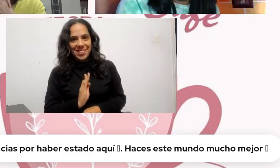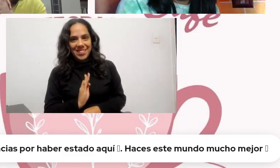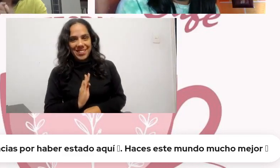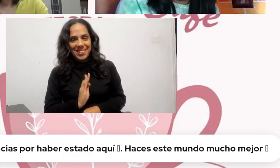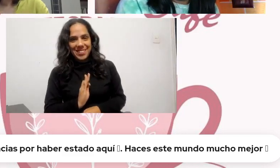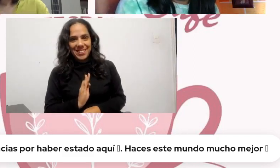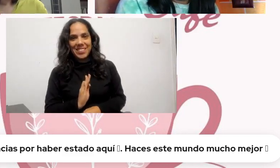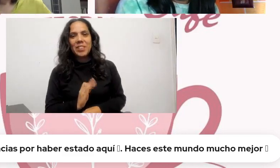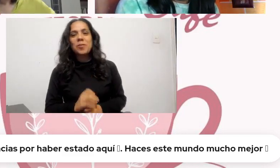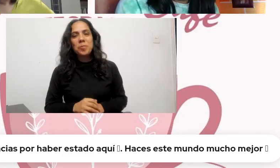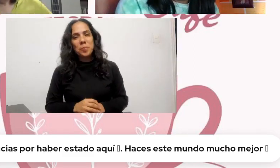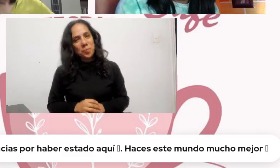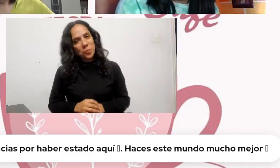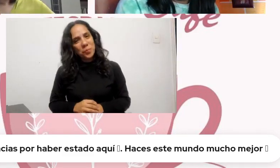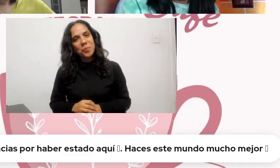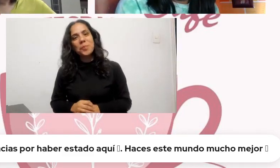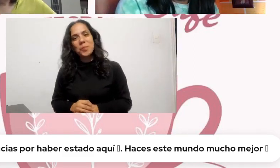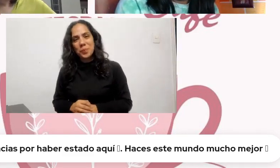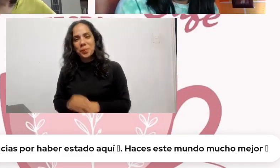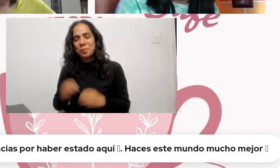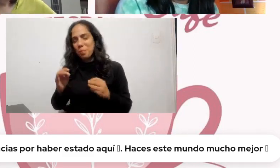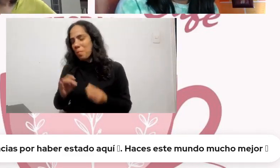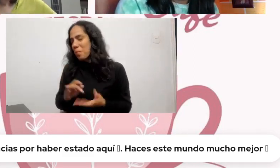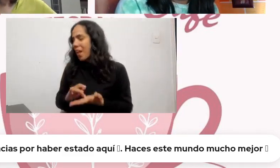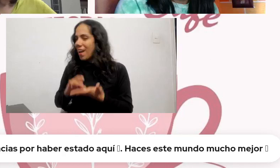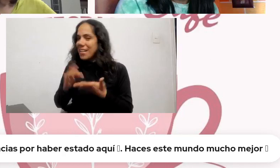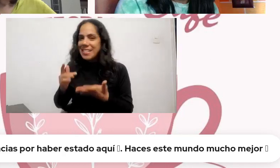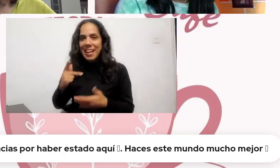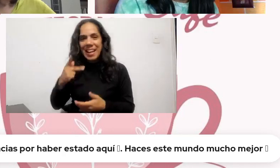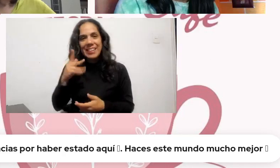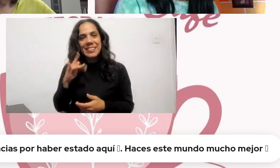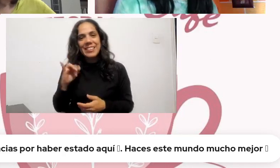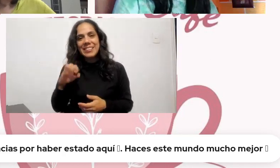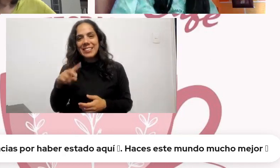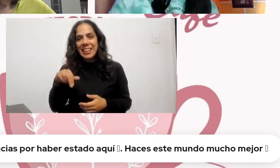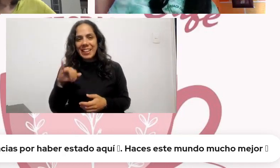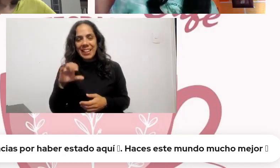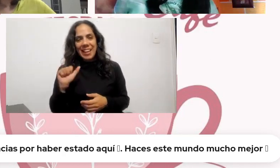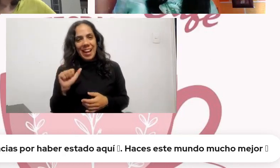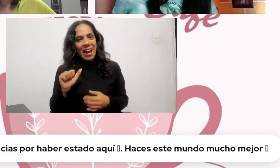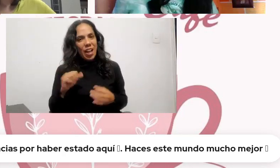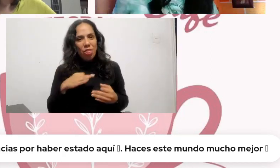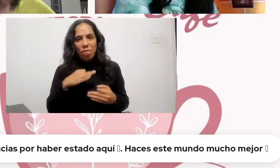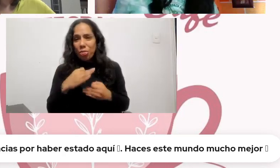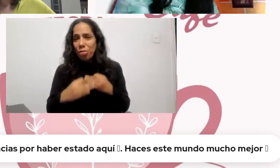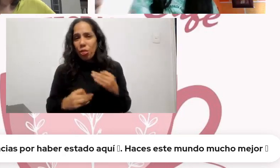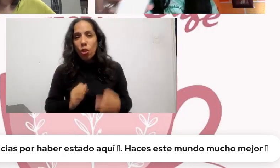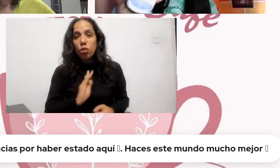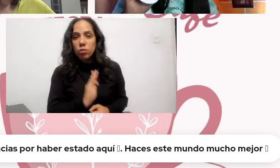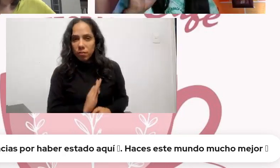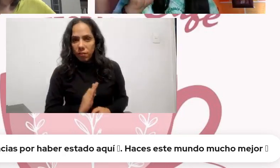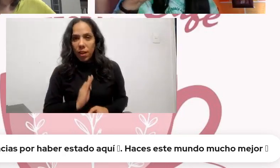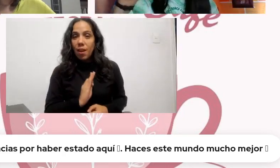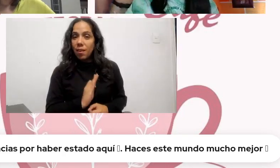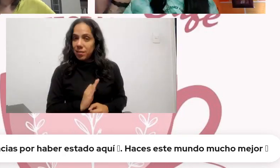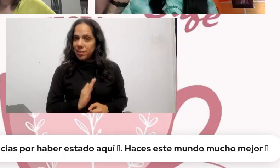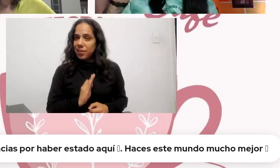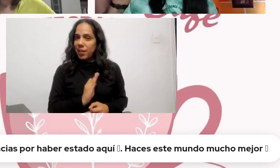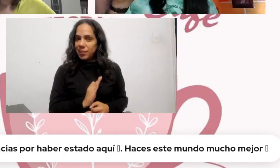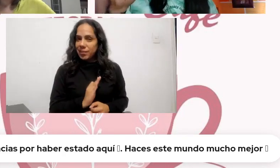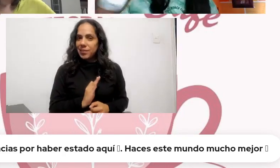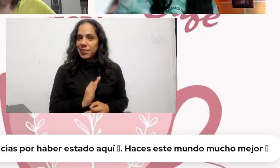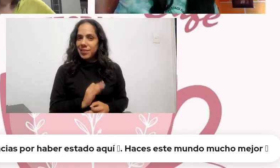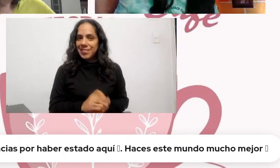Así sea, querida Kenia, que todos seamos felices. Y bueno, pues